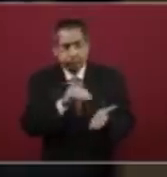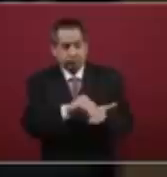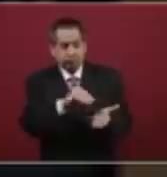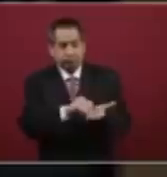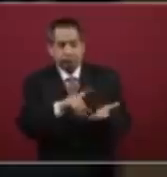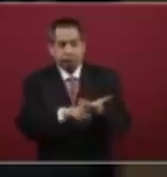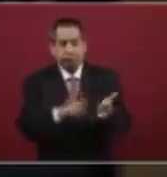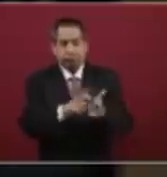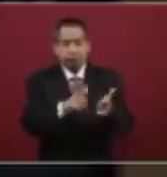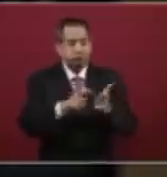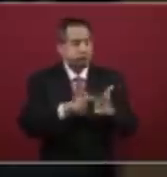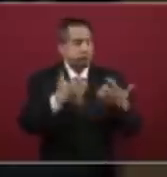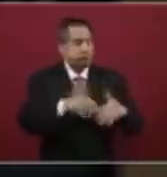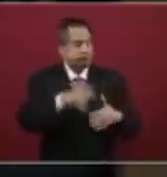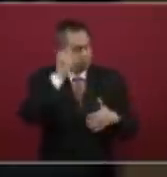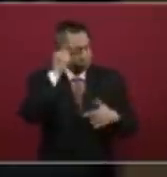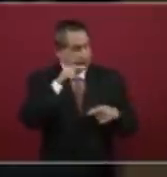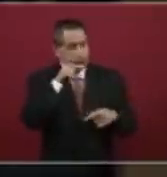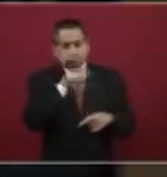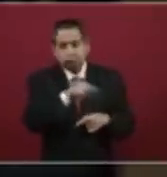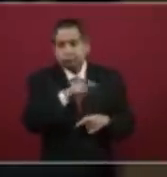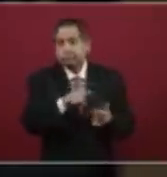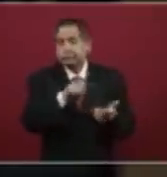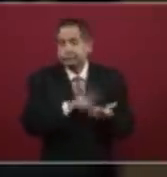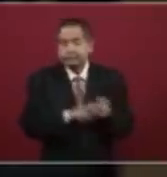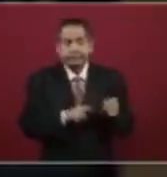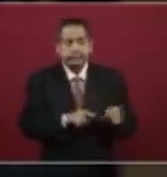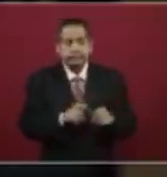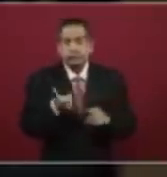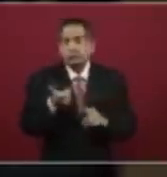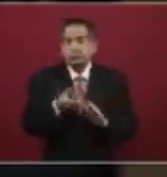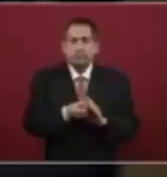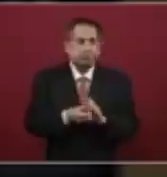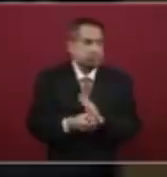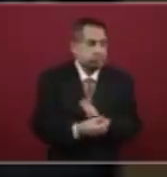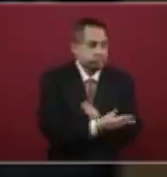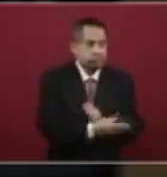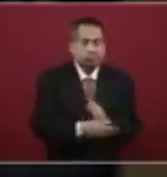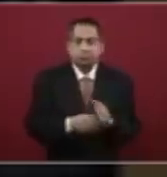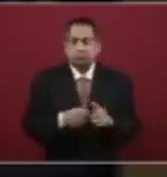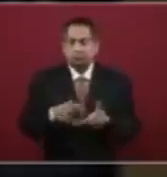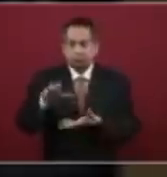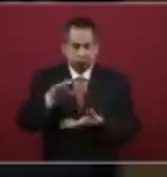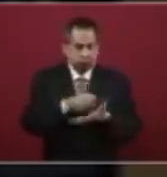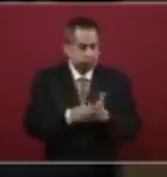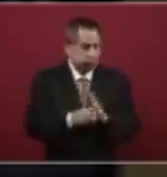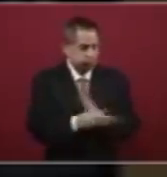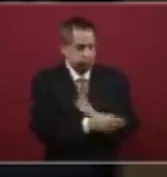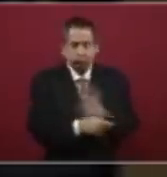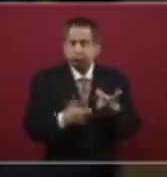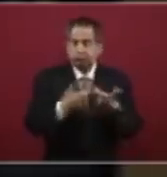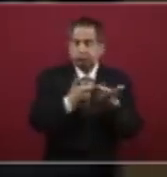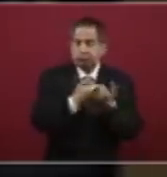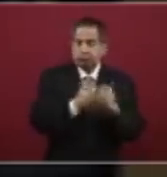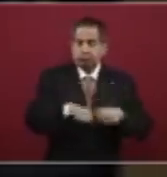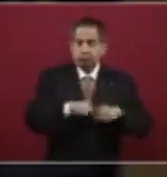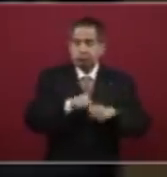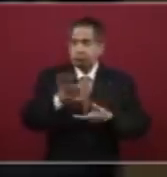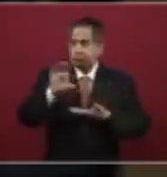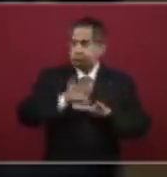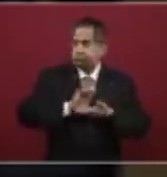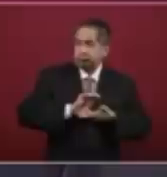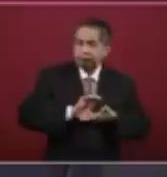empresariales en donde se generaron desvíos de recursos, concretamente de una cooperativa,